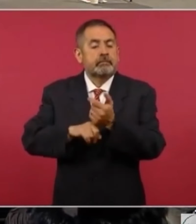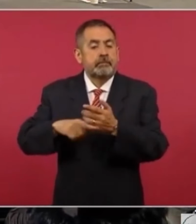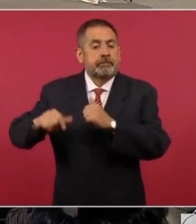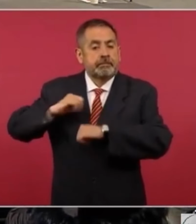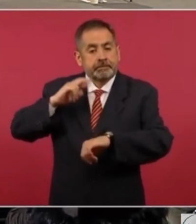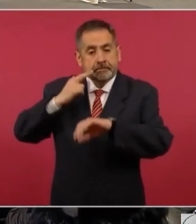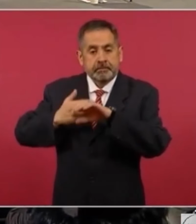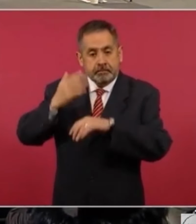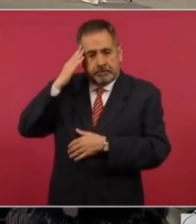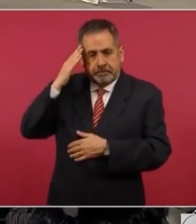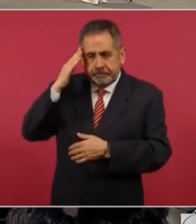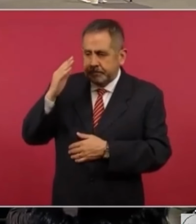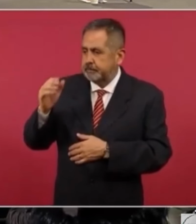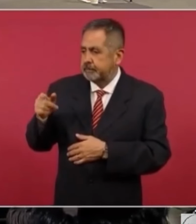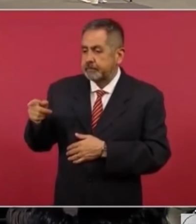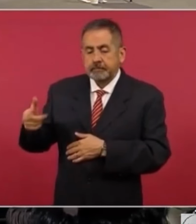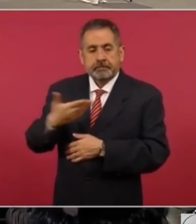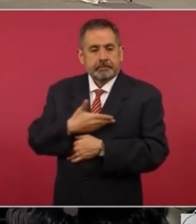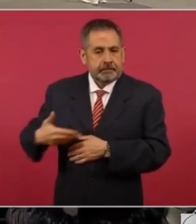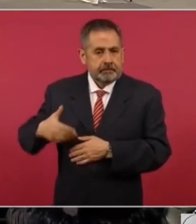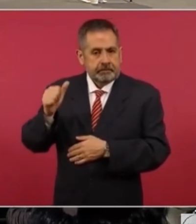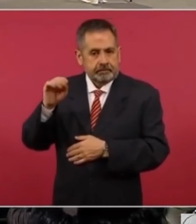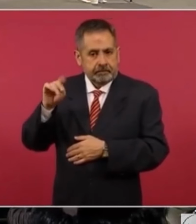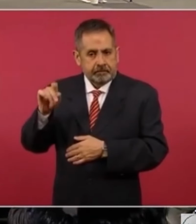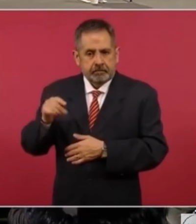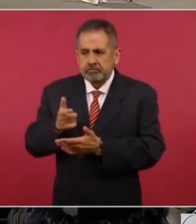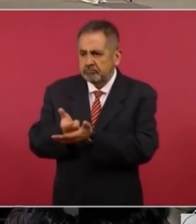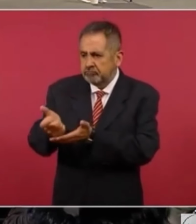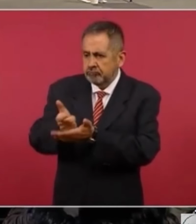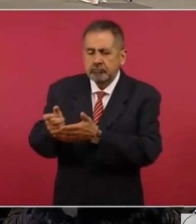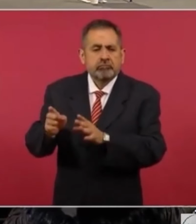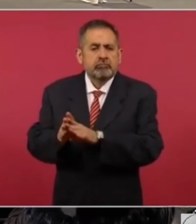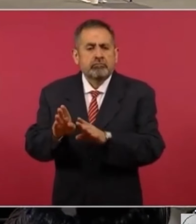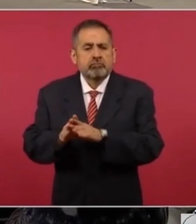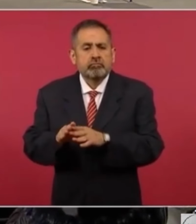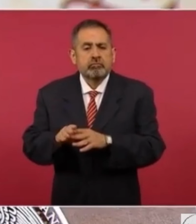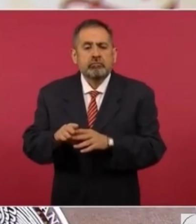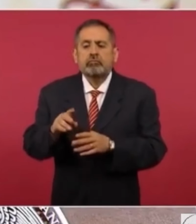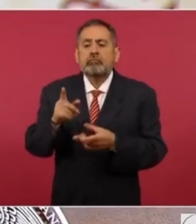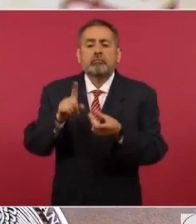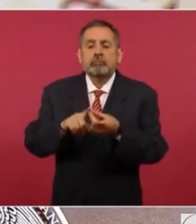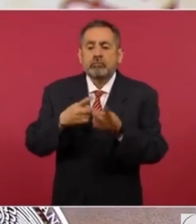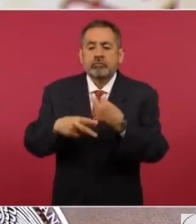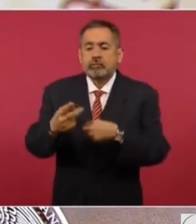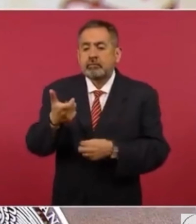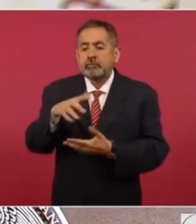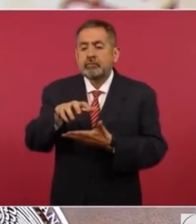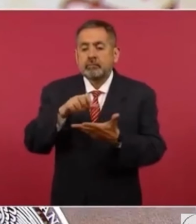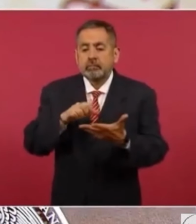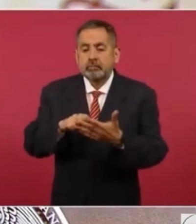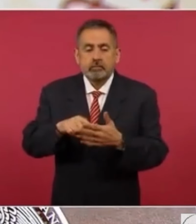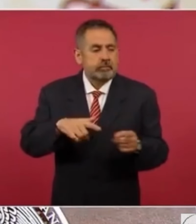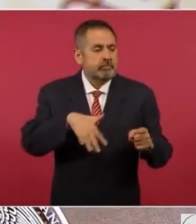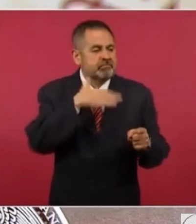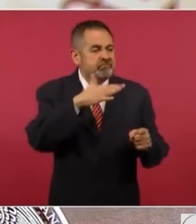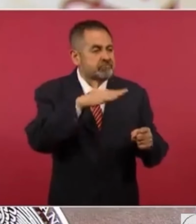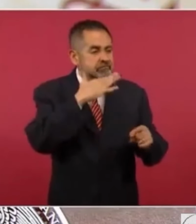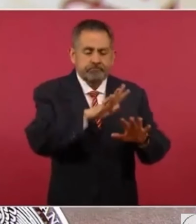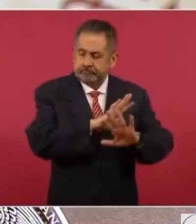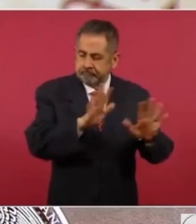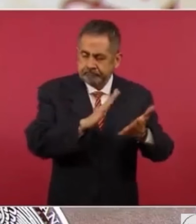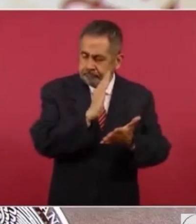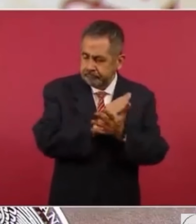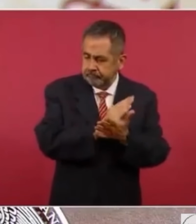ha financiado los programas sociales, escuche bien, utilizando recursos provenientes del combate a la corrupción,